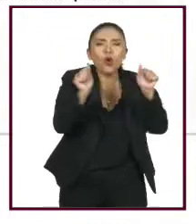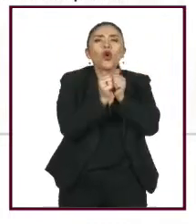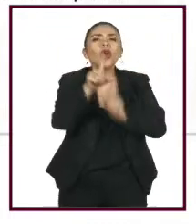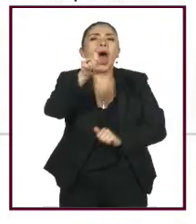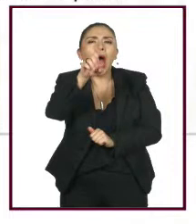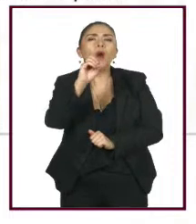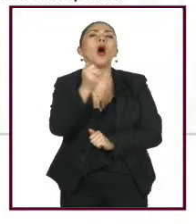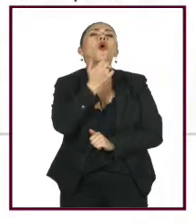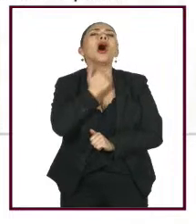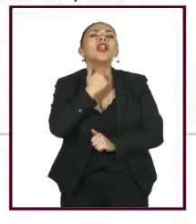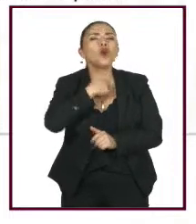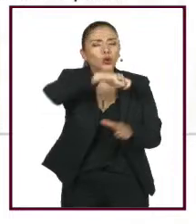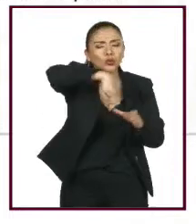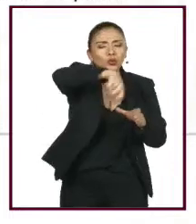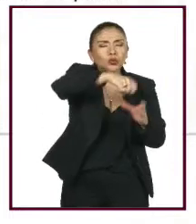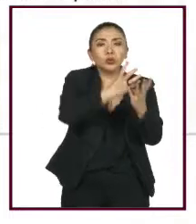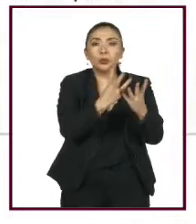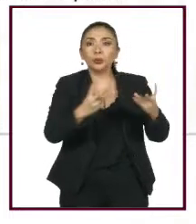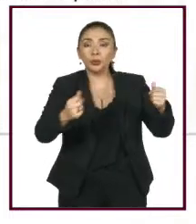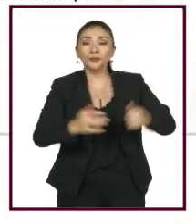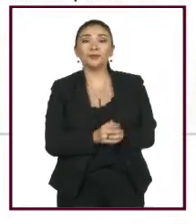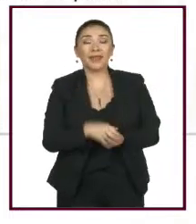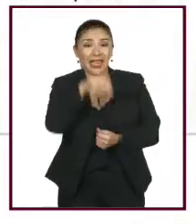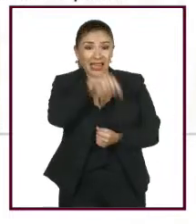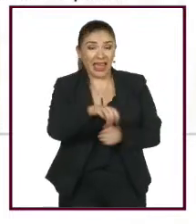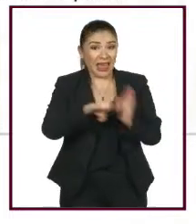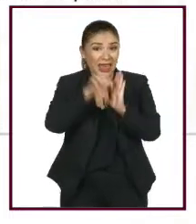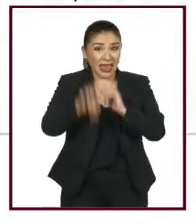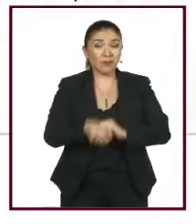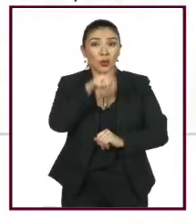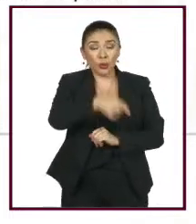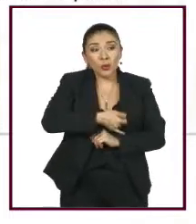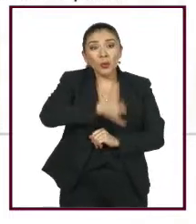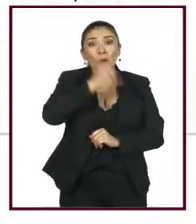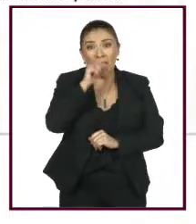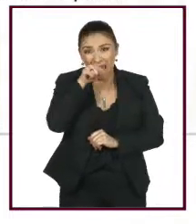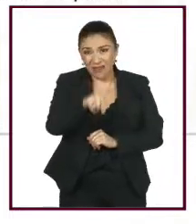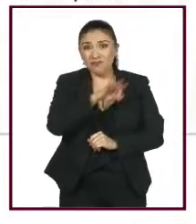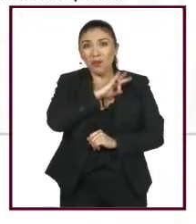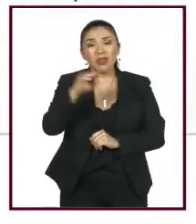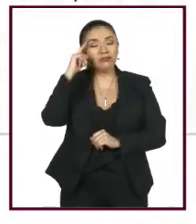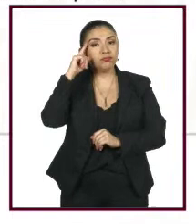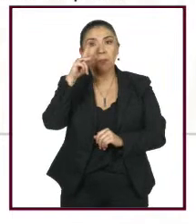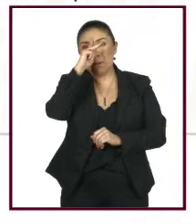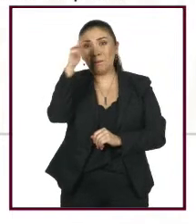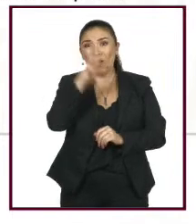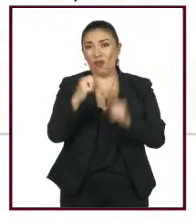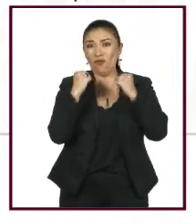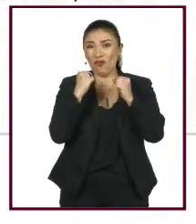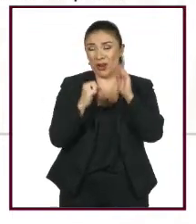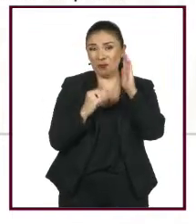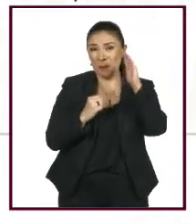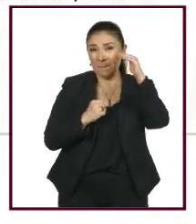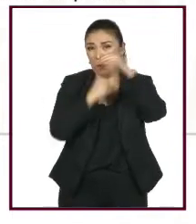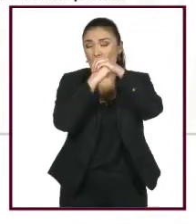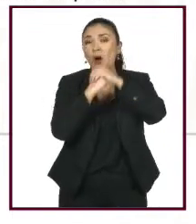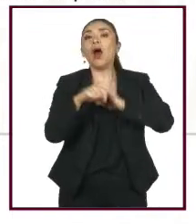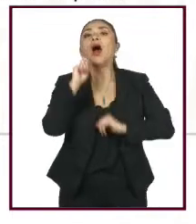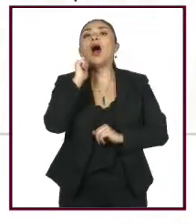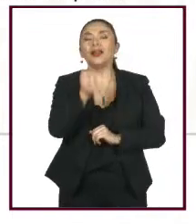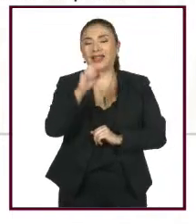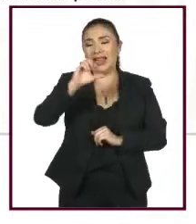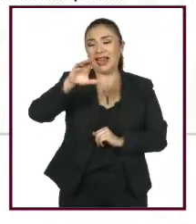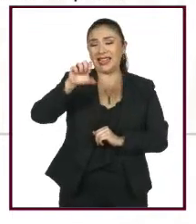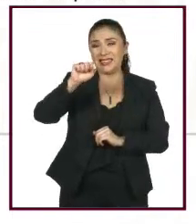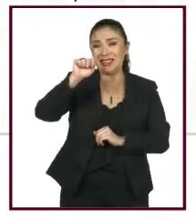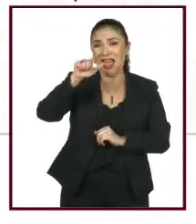alcohol. Dentro de la sobredosis, por ejemplo, que puede presentarse con la metanfetamina, el cristal en